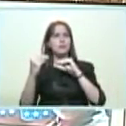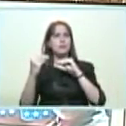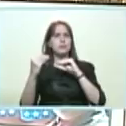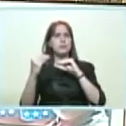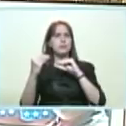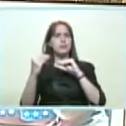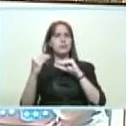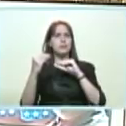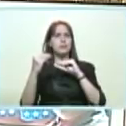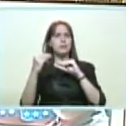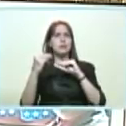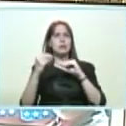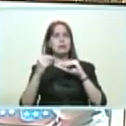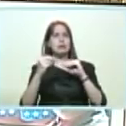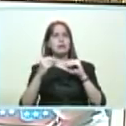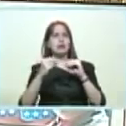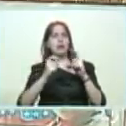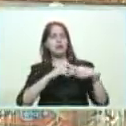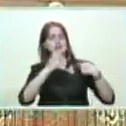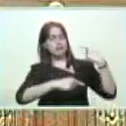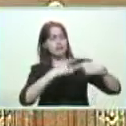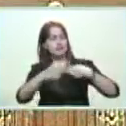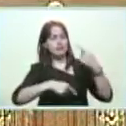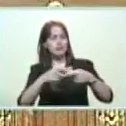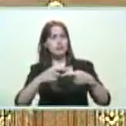de un desencadenante histórico.